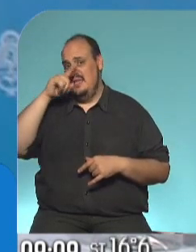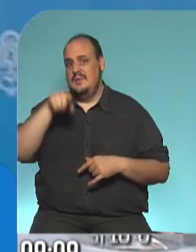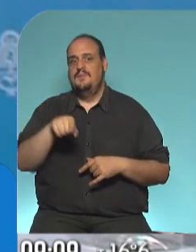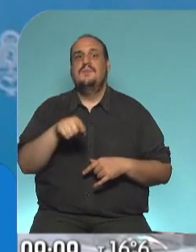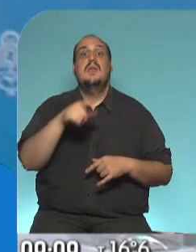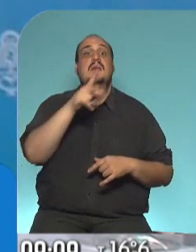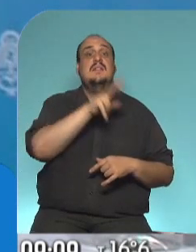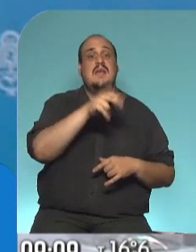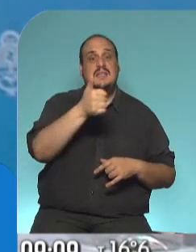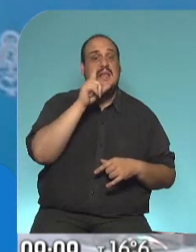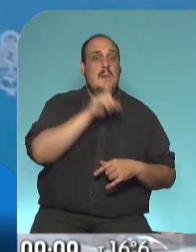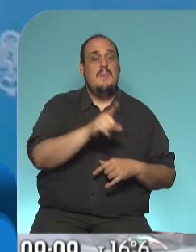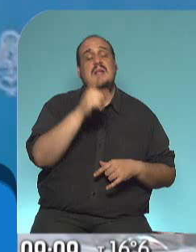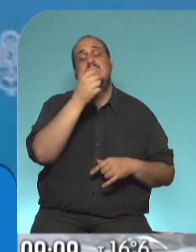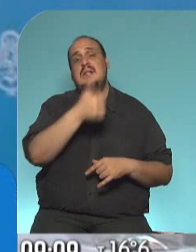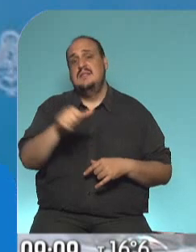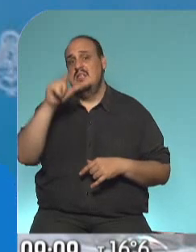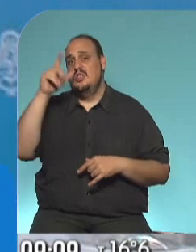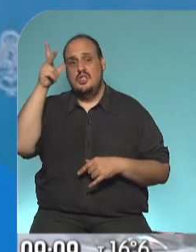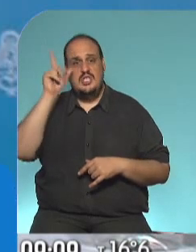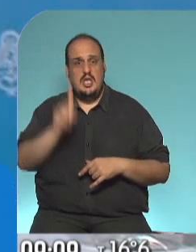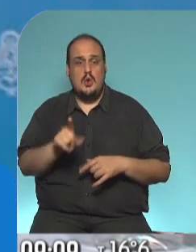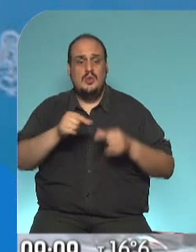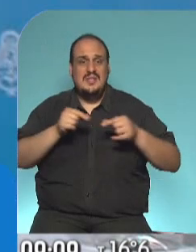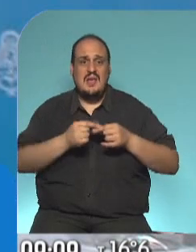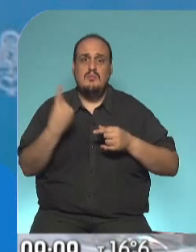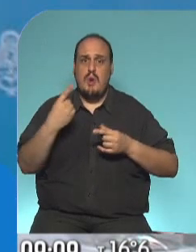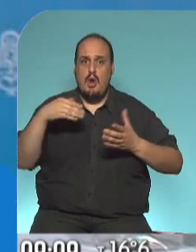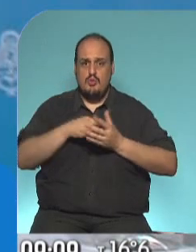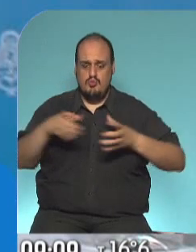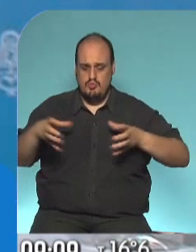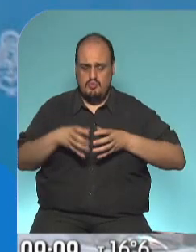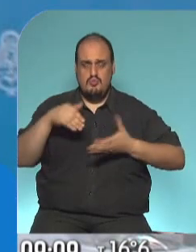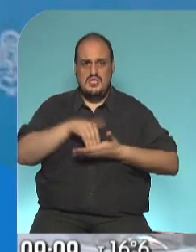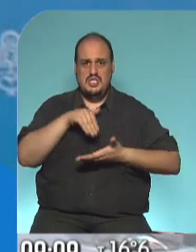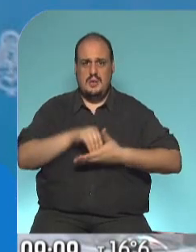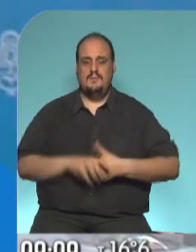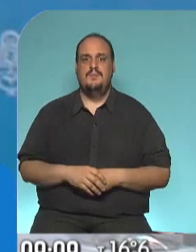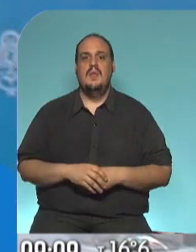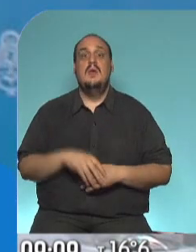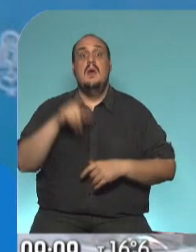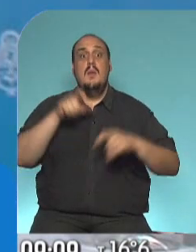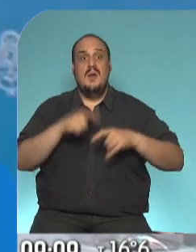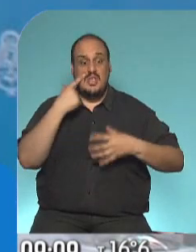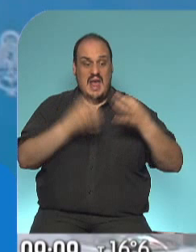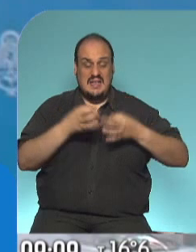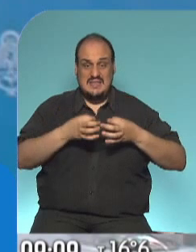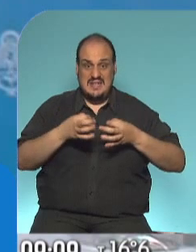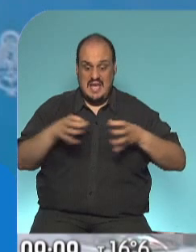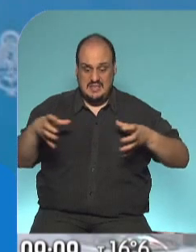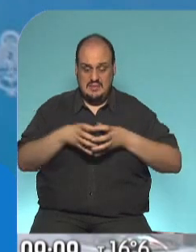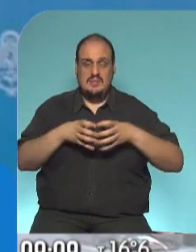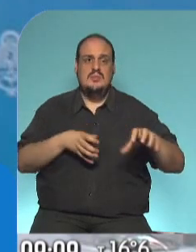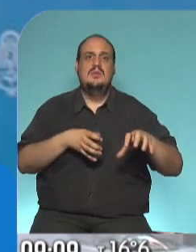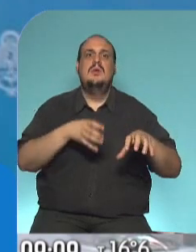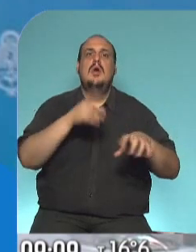361 test por millón de habitantes que se han se están realizando en argentina el porcentaje de positividad promedio el país desde